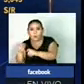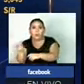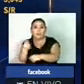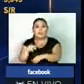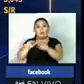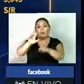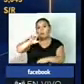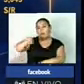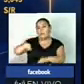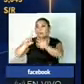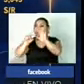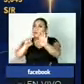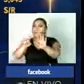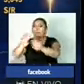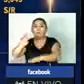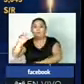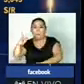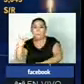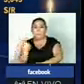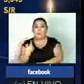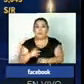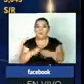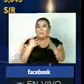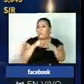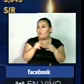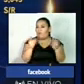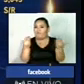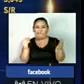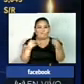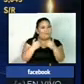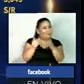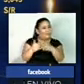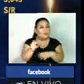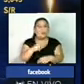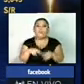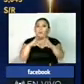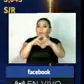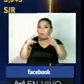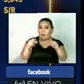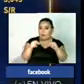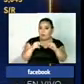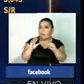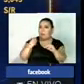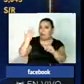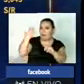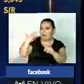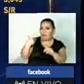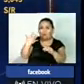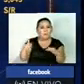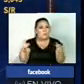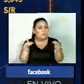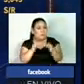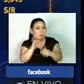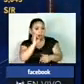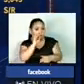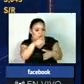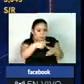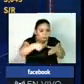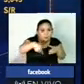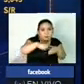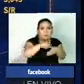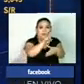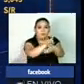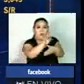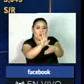.643 pruebas. El dato que no varía es en Nicaragua, que desde hace varios días mantiene una cifra de